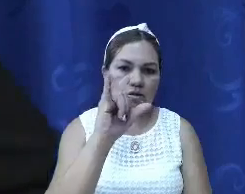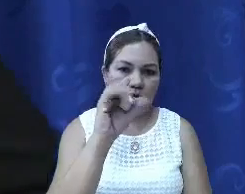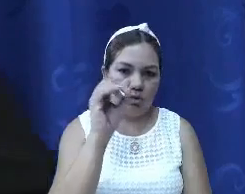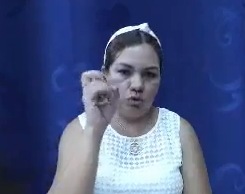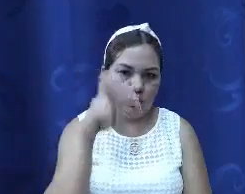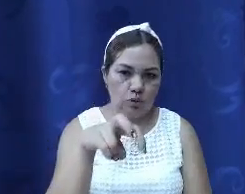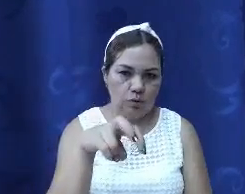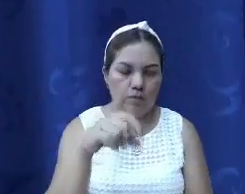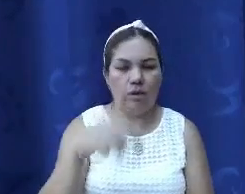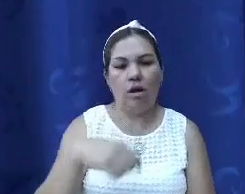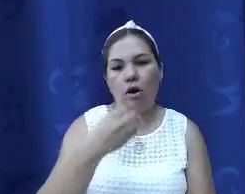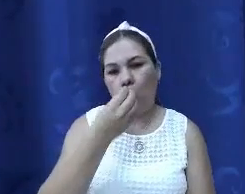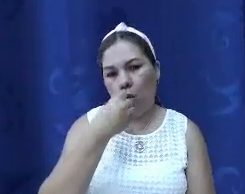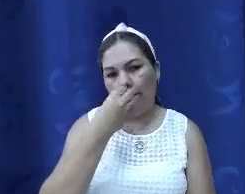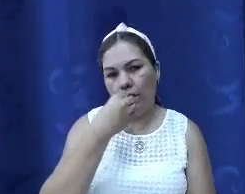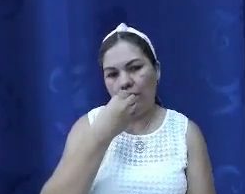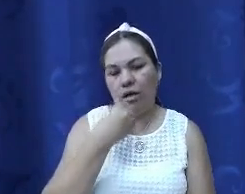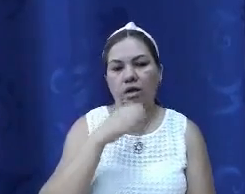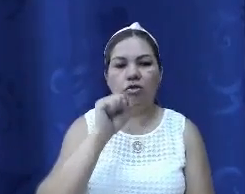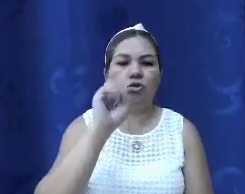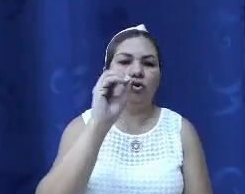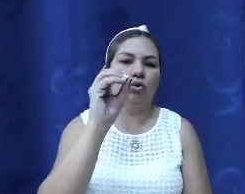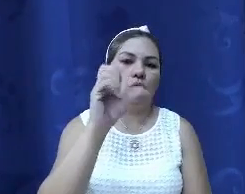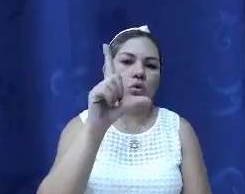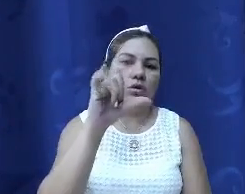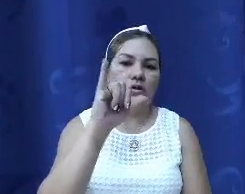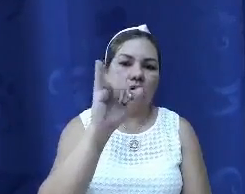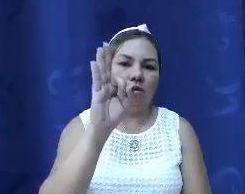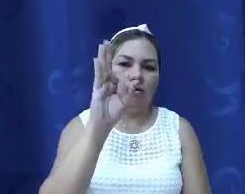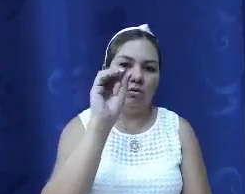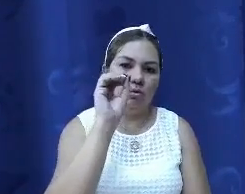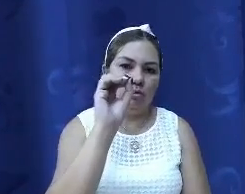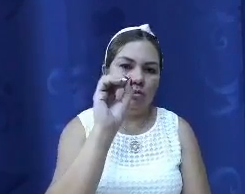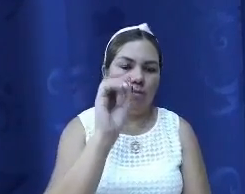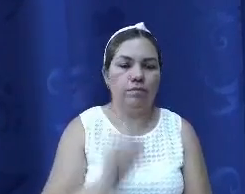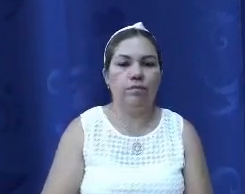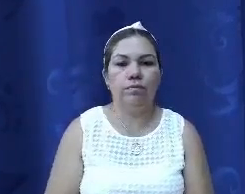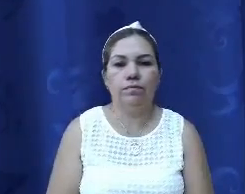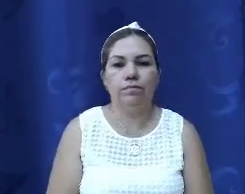pan. Diga conmigo, alimento sólido.